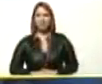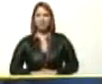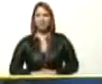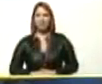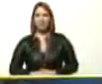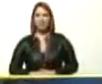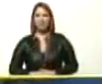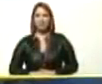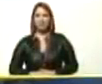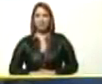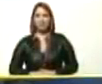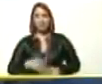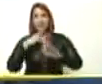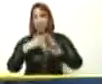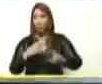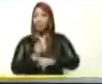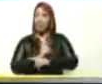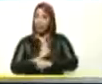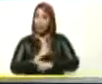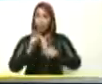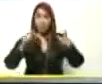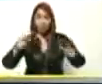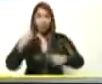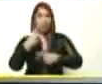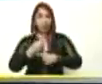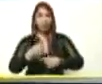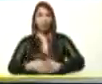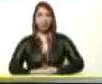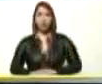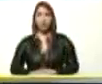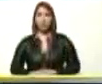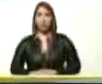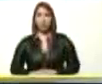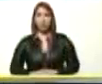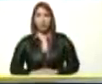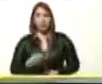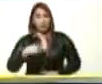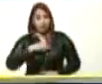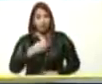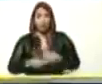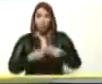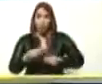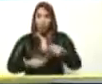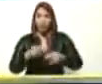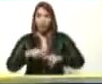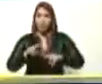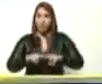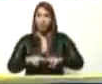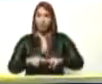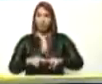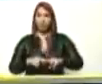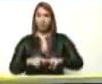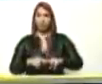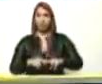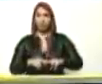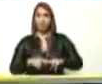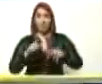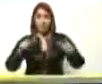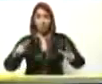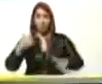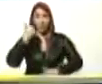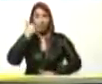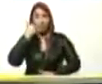no debe responder rápido a la gente si uno lo hace en pequeño con la gente que tiene su teléfono